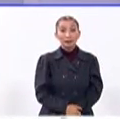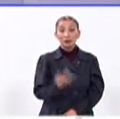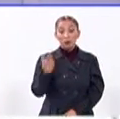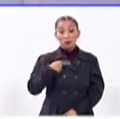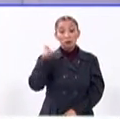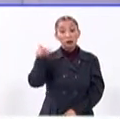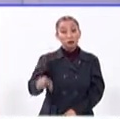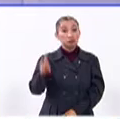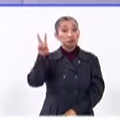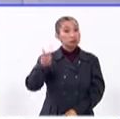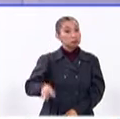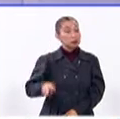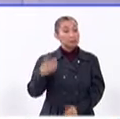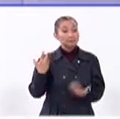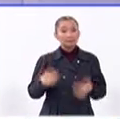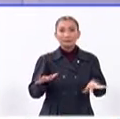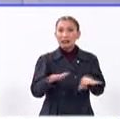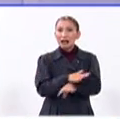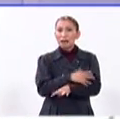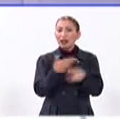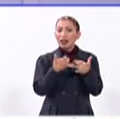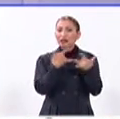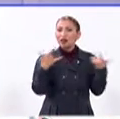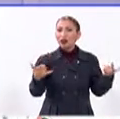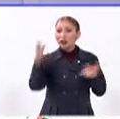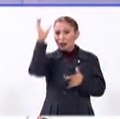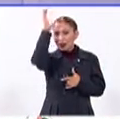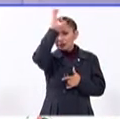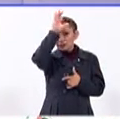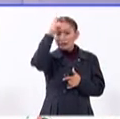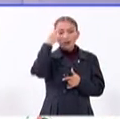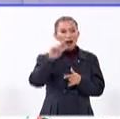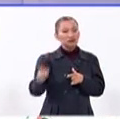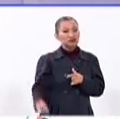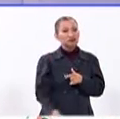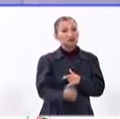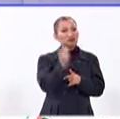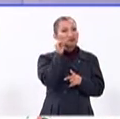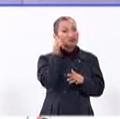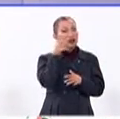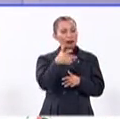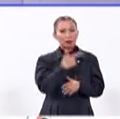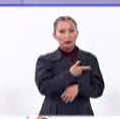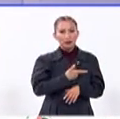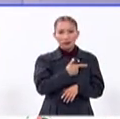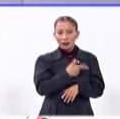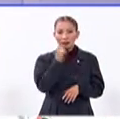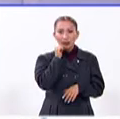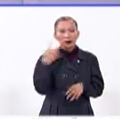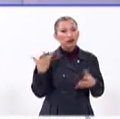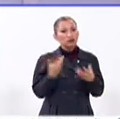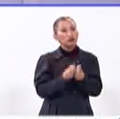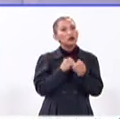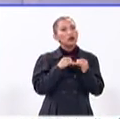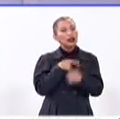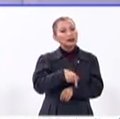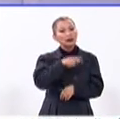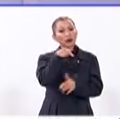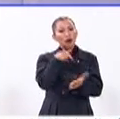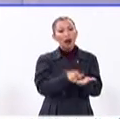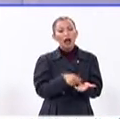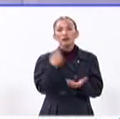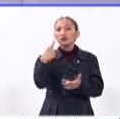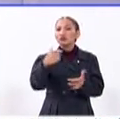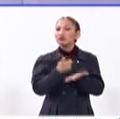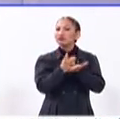un personaje que verdaderamente cambió la historia de la ciencia para siempre. Y bueno, nos da muchísimo gusto siempre estar con ustedes en este programa